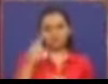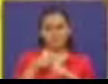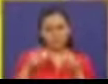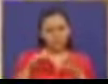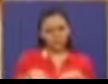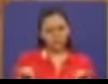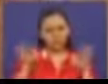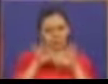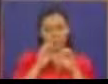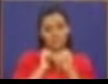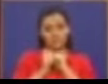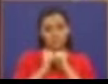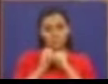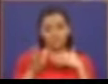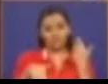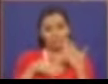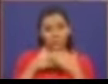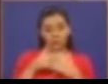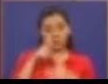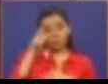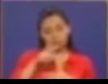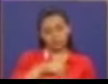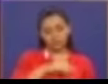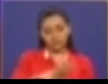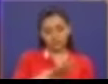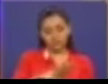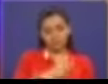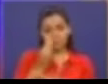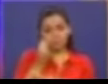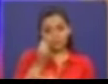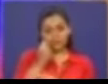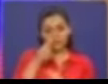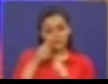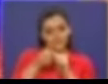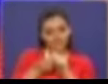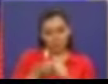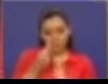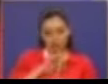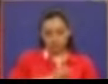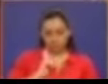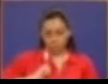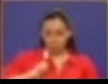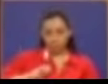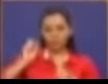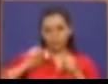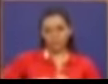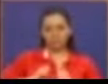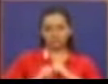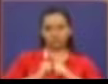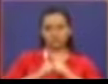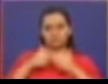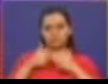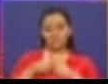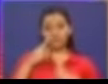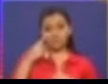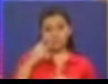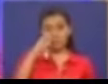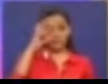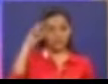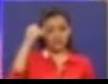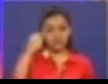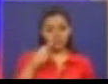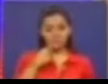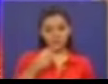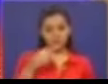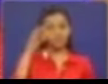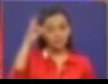para que el deportista con toda calma, teniendo un sustento fijo, seguro, pueda entrenarse. Y verán, como dijo el Papa, que el mejor